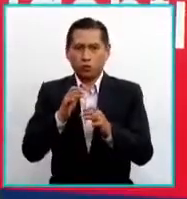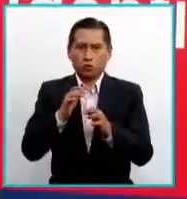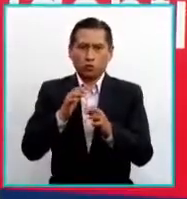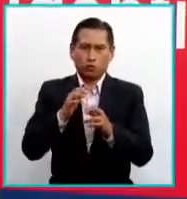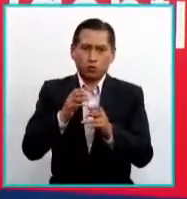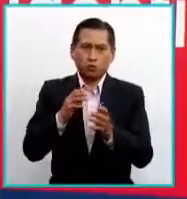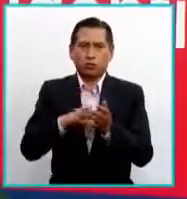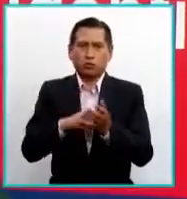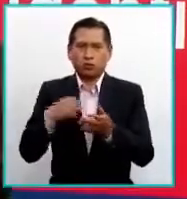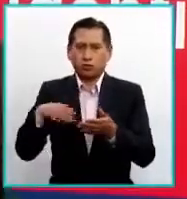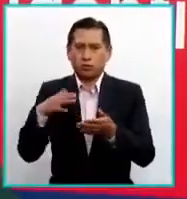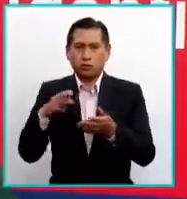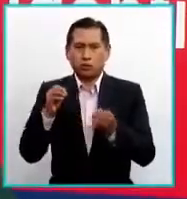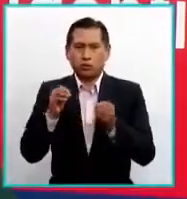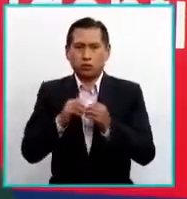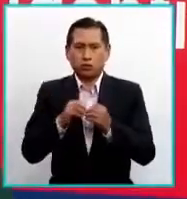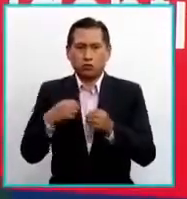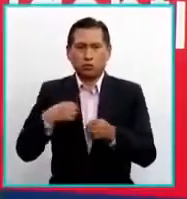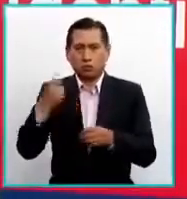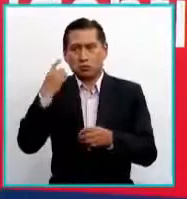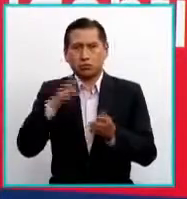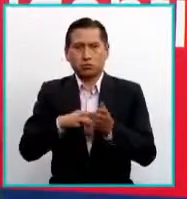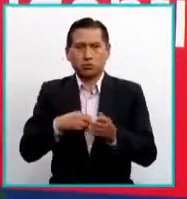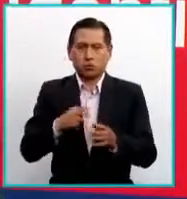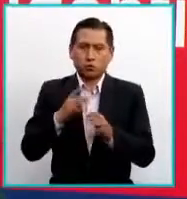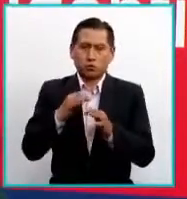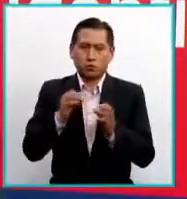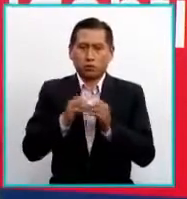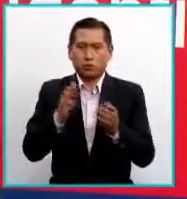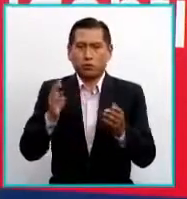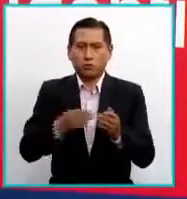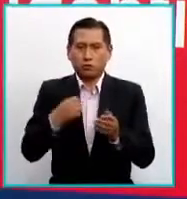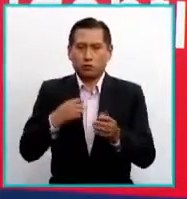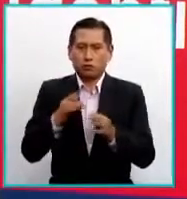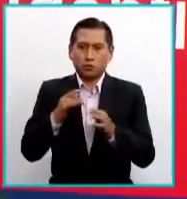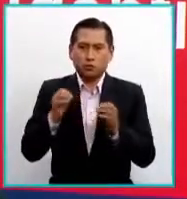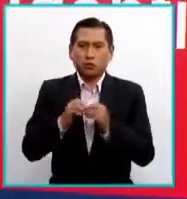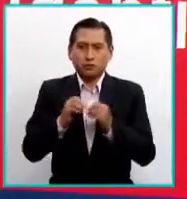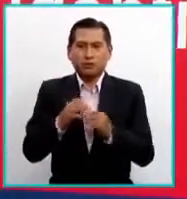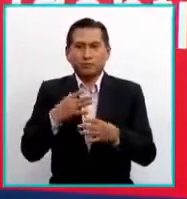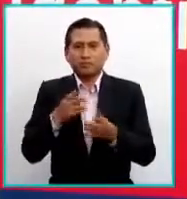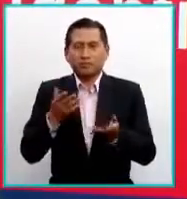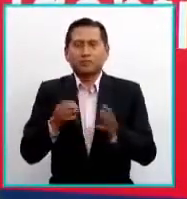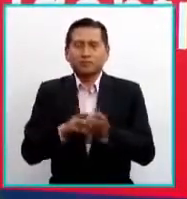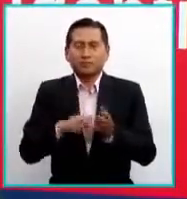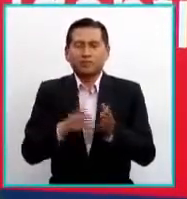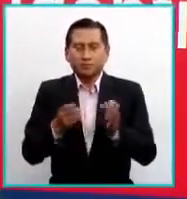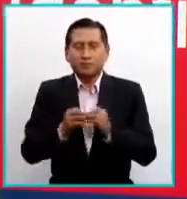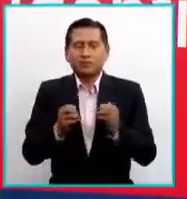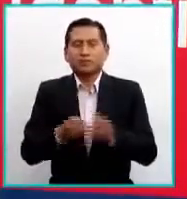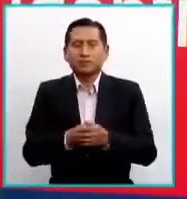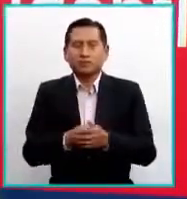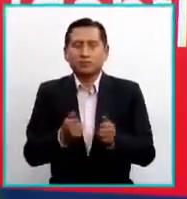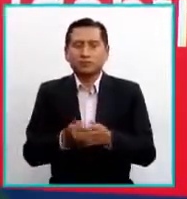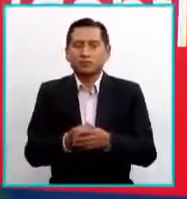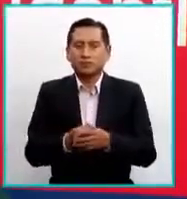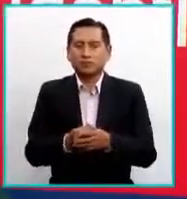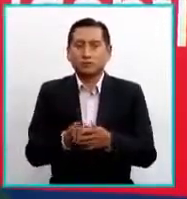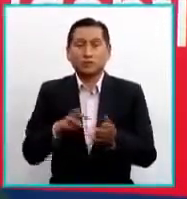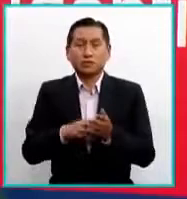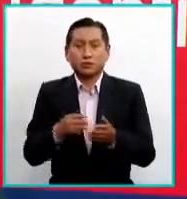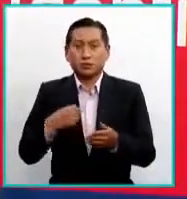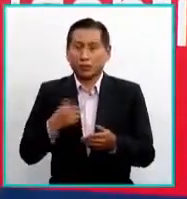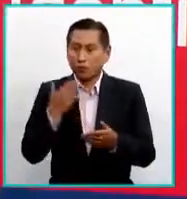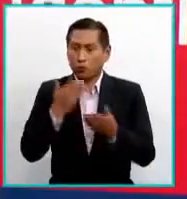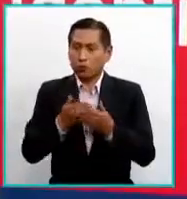vez de estudiar las escalas, digamos, me puse a hacer los huaños y demás, ¿no? Hacer este huaño, digamos, a tocar. Ya. Pero ya, sí, digamos que me